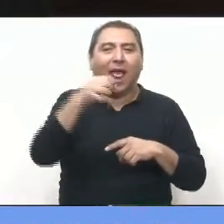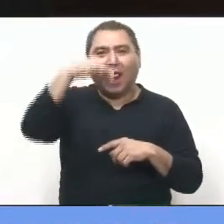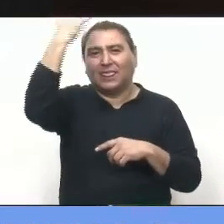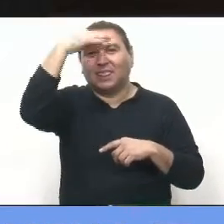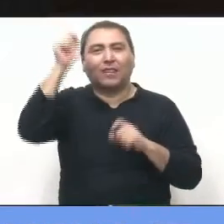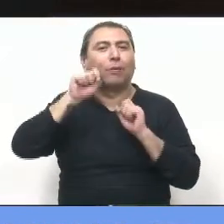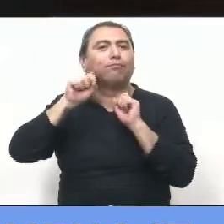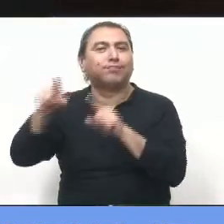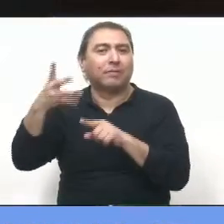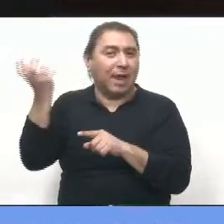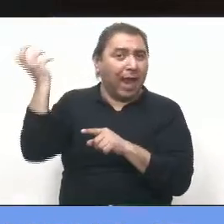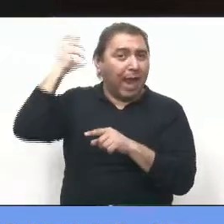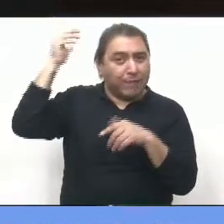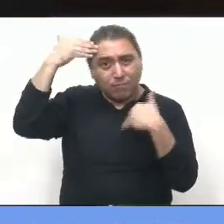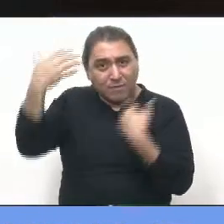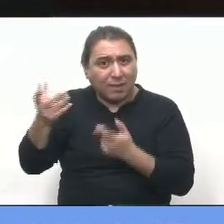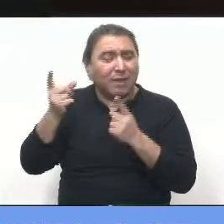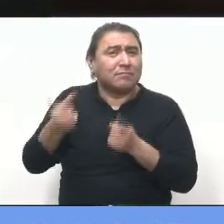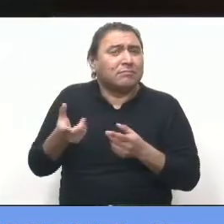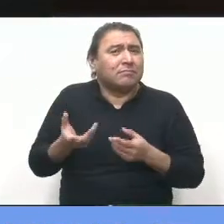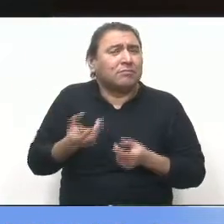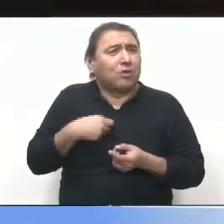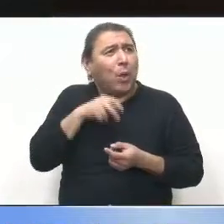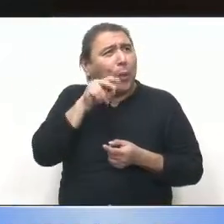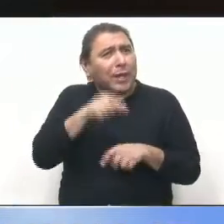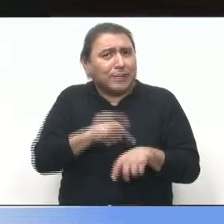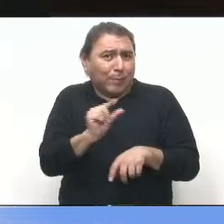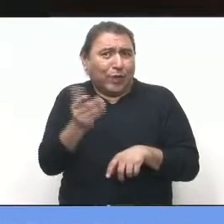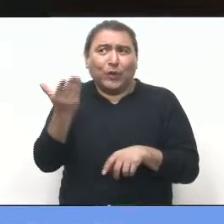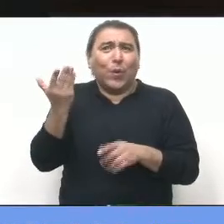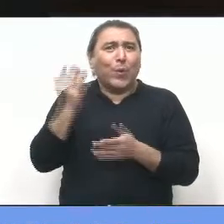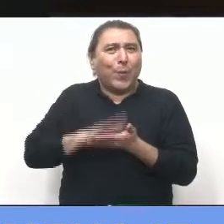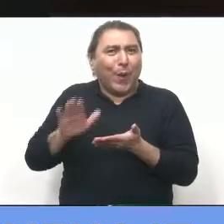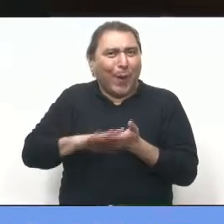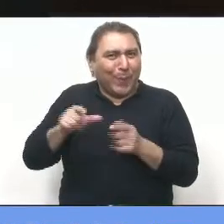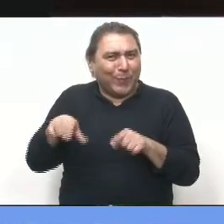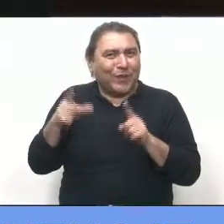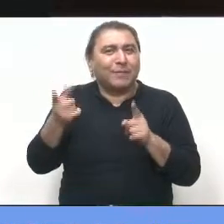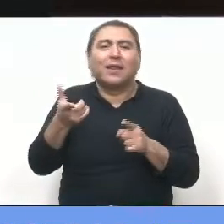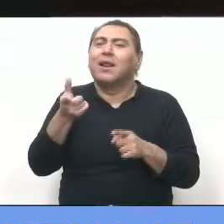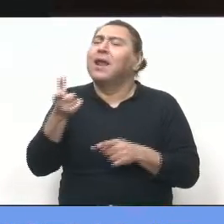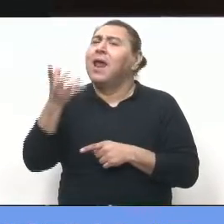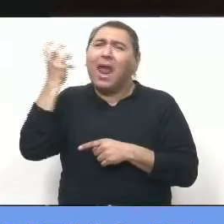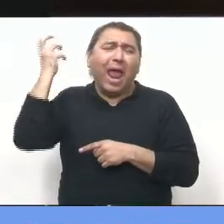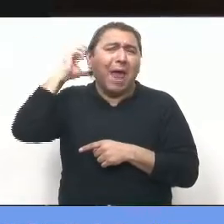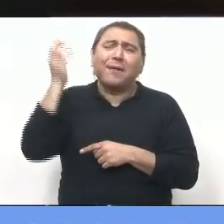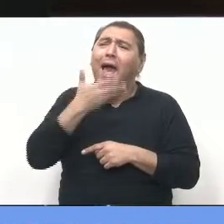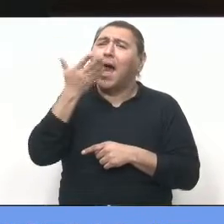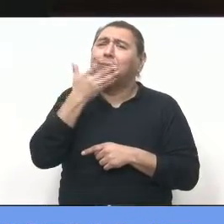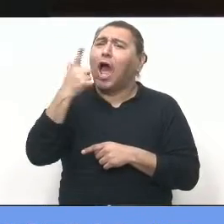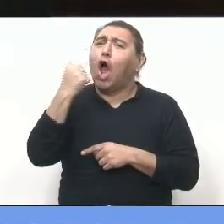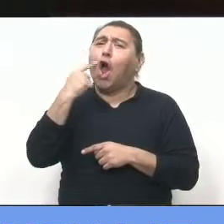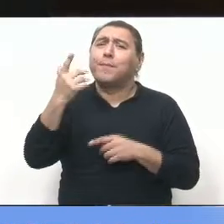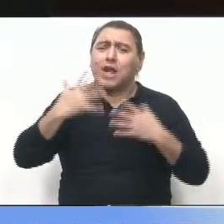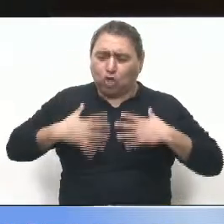hace mucho que volví a ver. Entonces Eva habla con quien era su modisto. Y su modisto le dice,